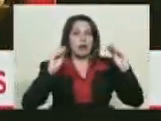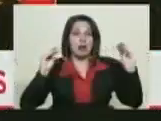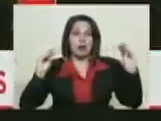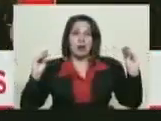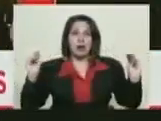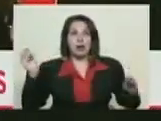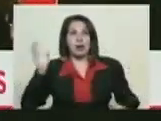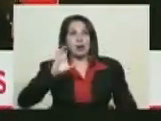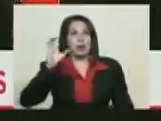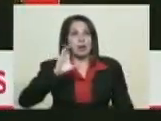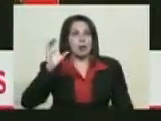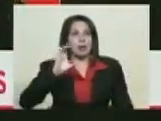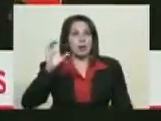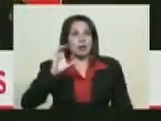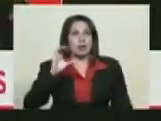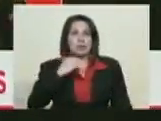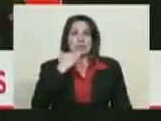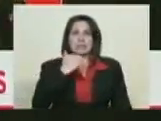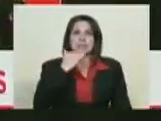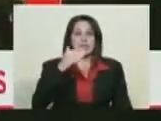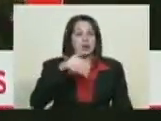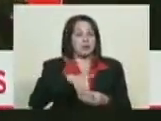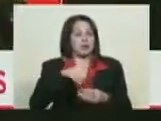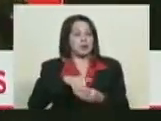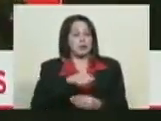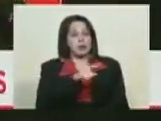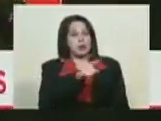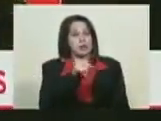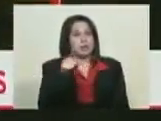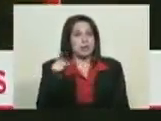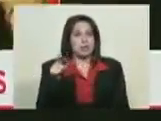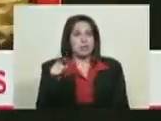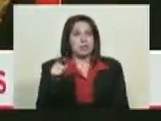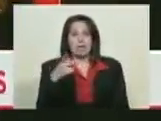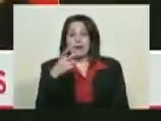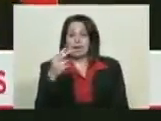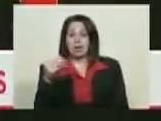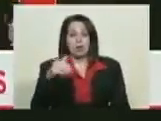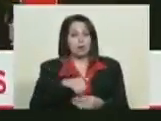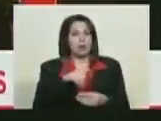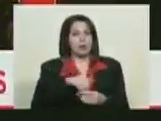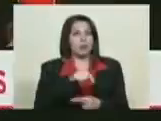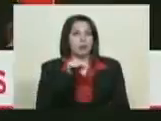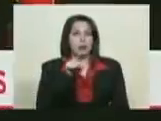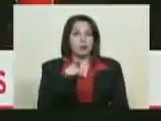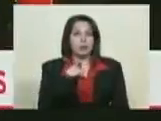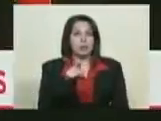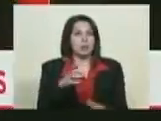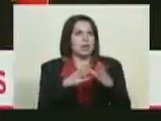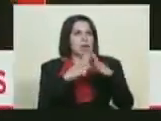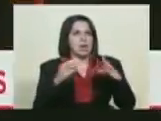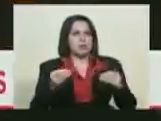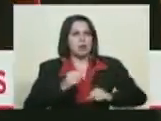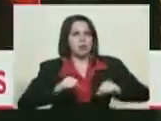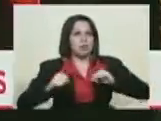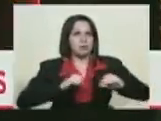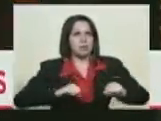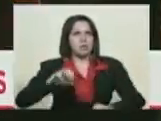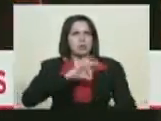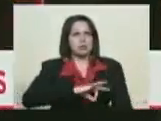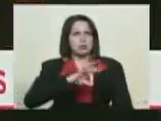Caracas, a la Caracas que votó por ti y a la Caracas que no votó por ti, a todos los movimientos